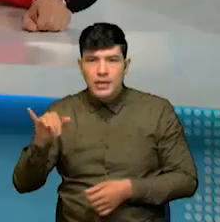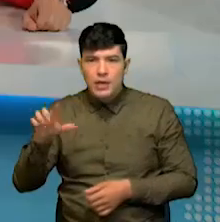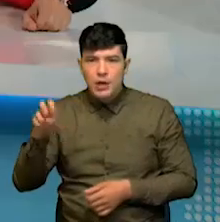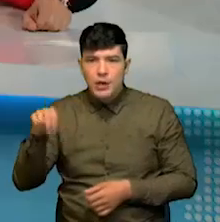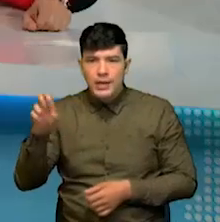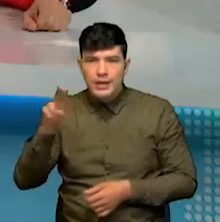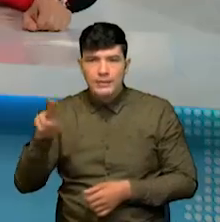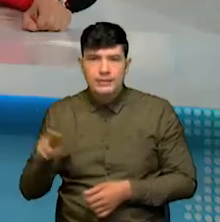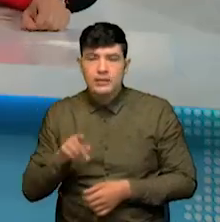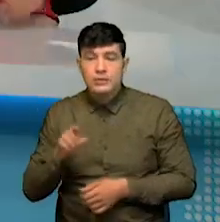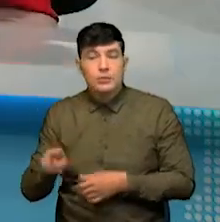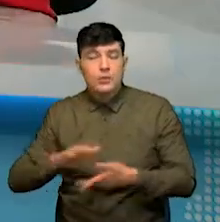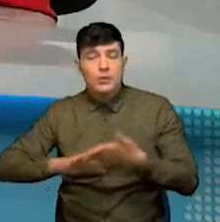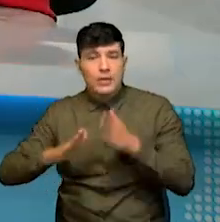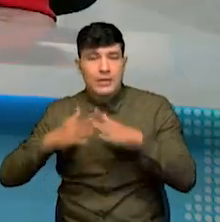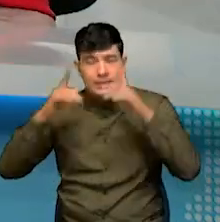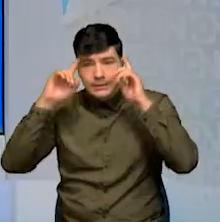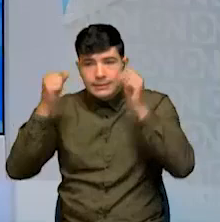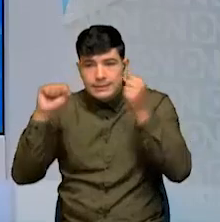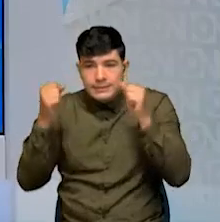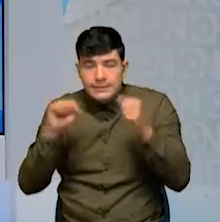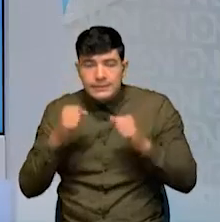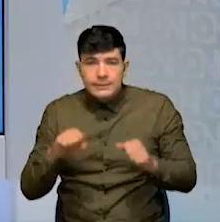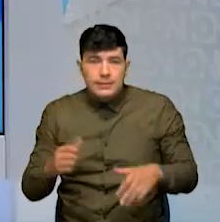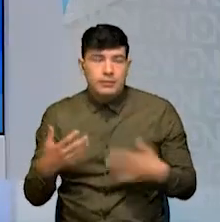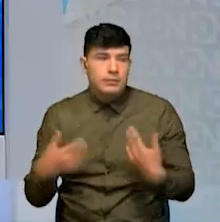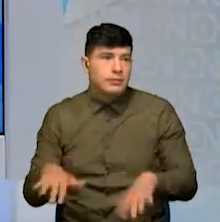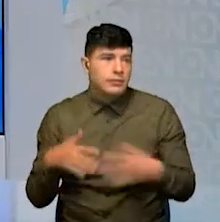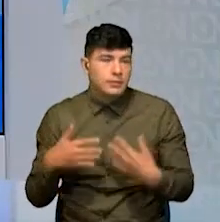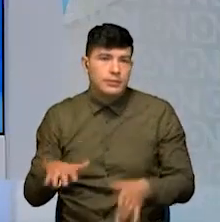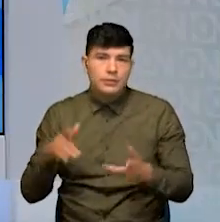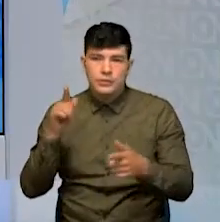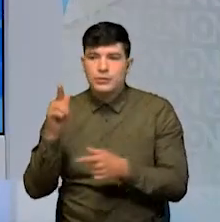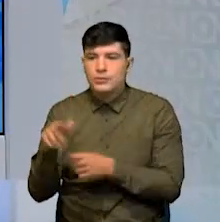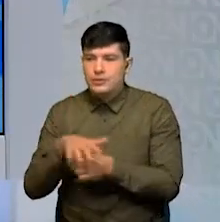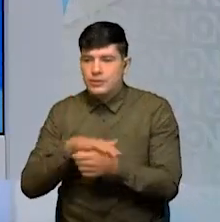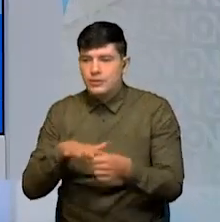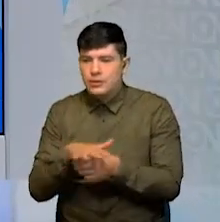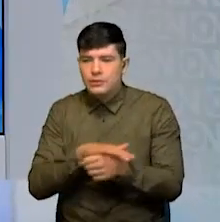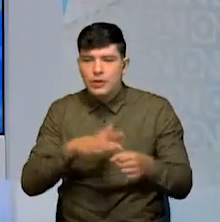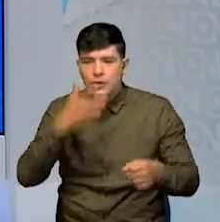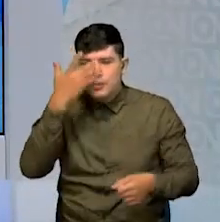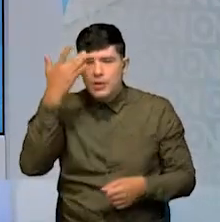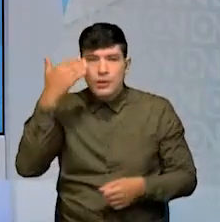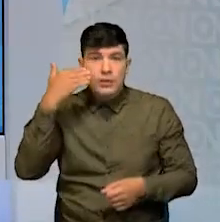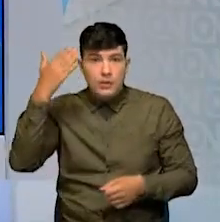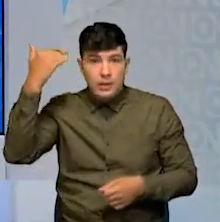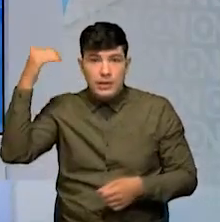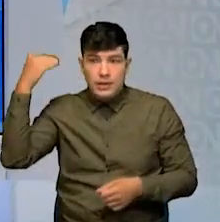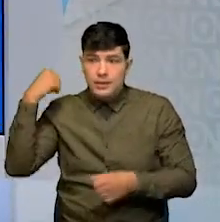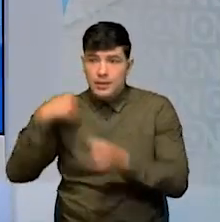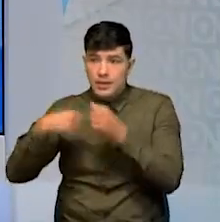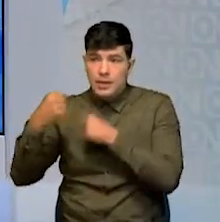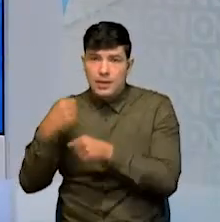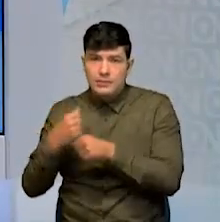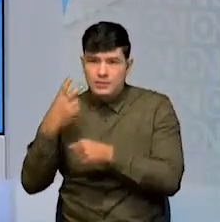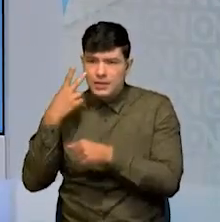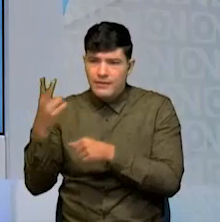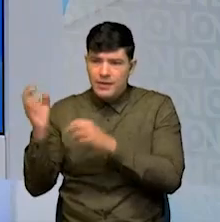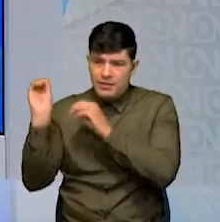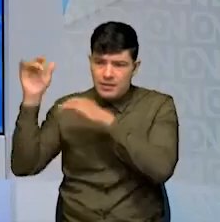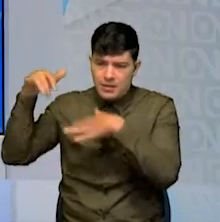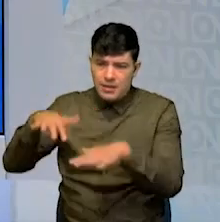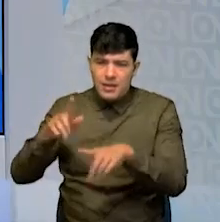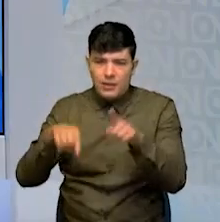sector. Hoy los habitantes viven en completa intranquilidad por esta situación porque durante los últimos años han sido testigos del desplome de